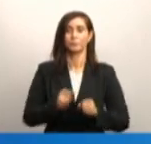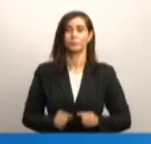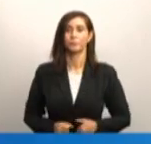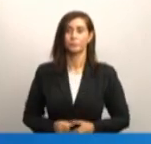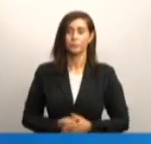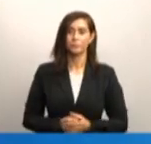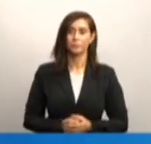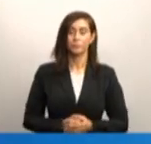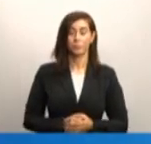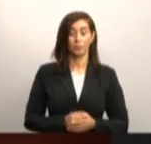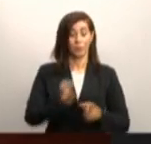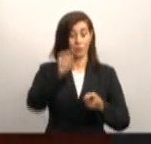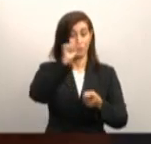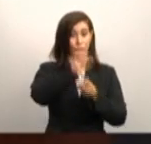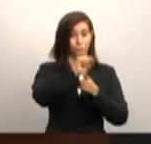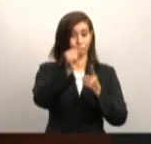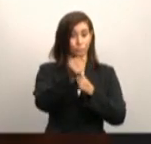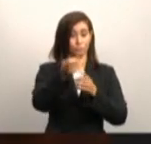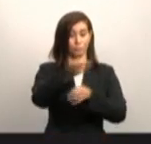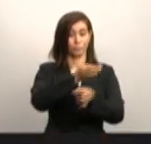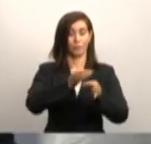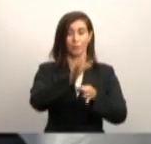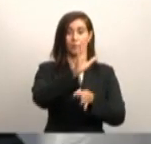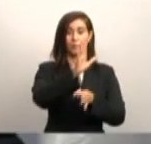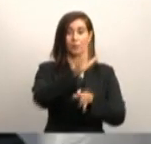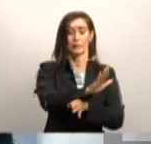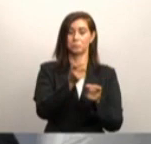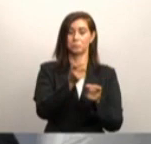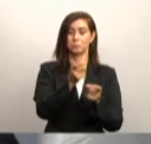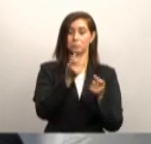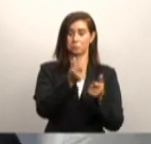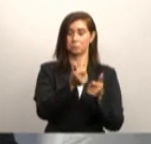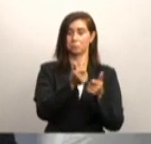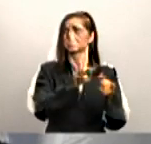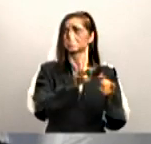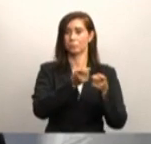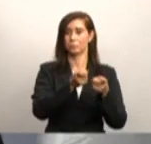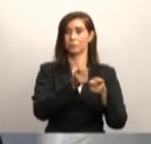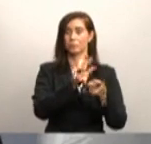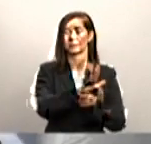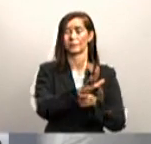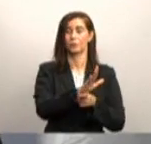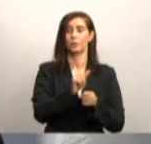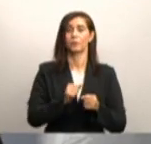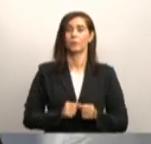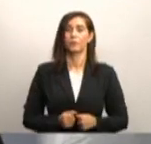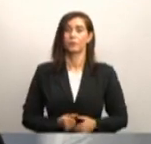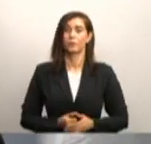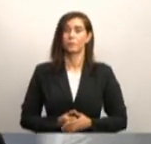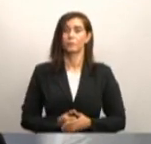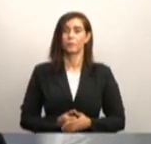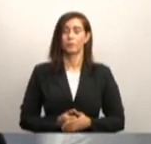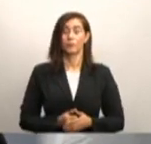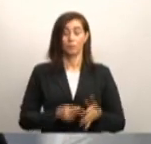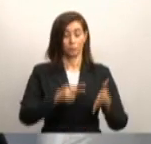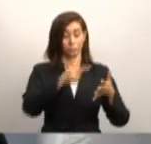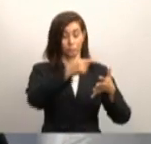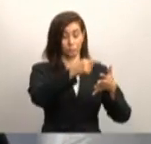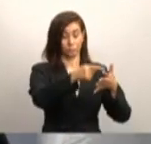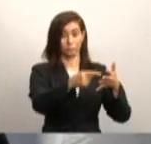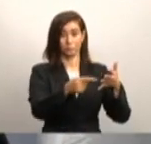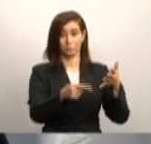La situación epidemiológica de San Francisco de Macorís es estable en estos momentos y se refleja en todos los indicadores